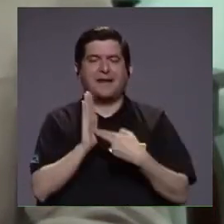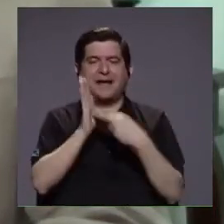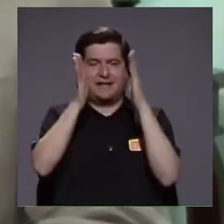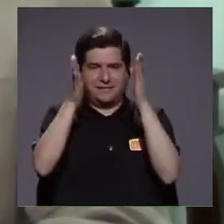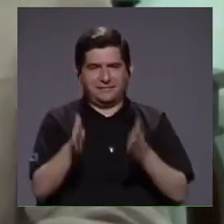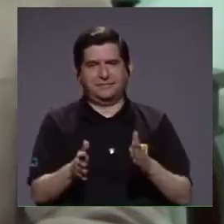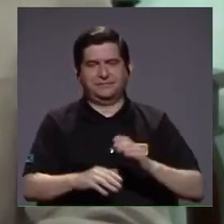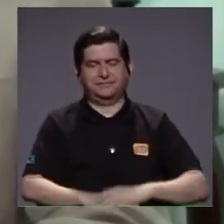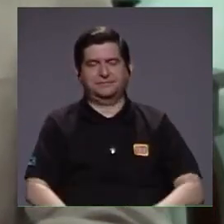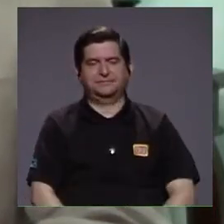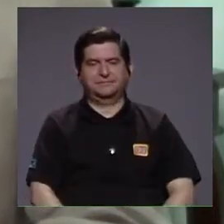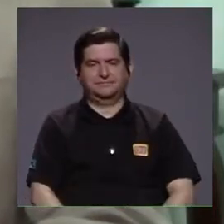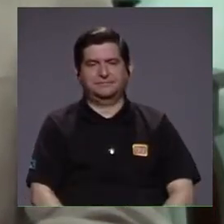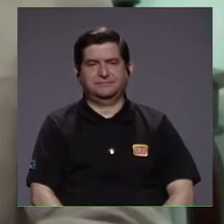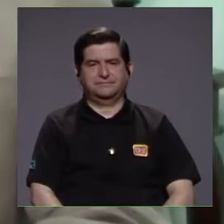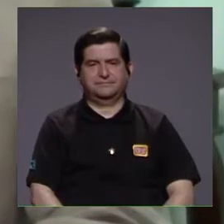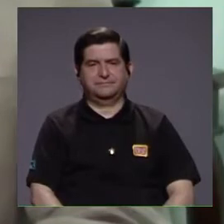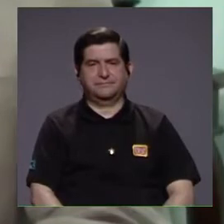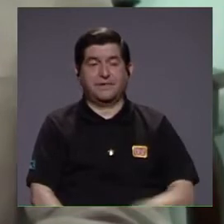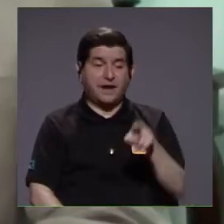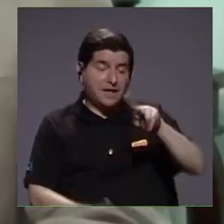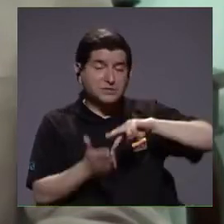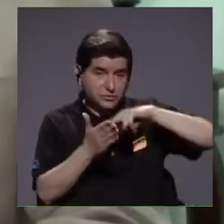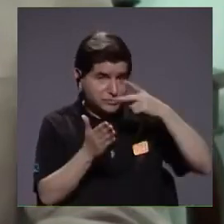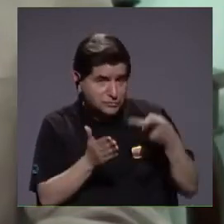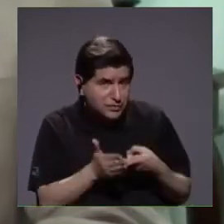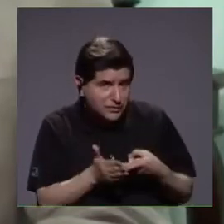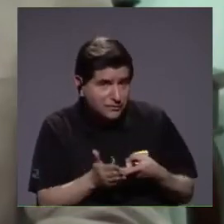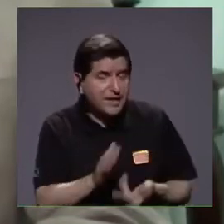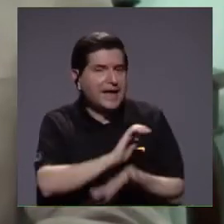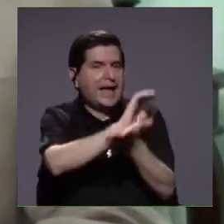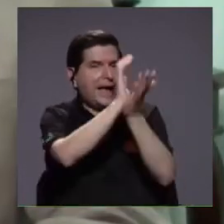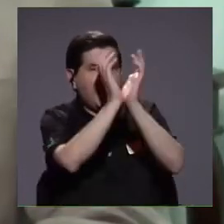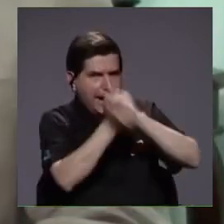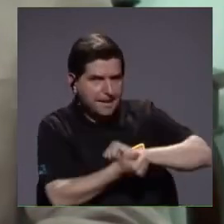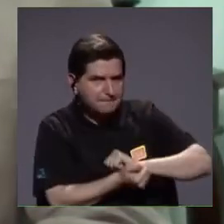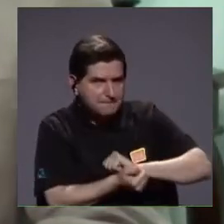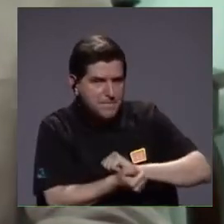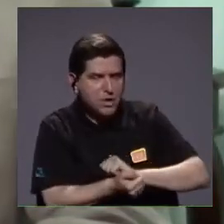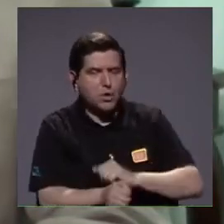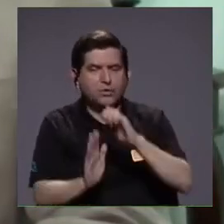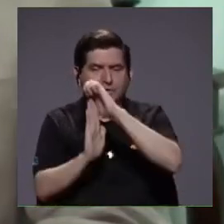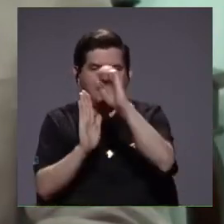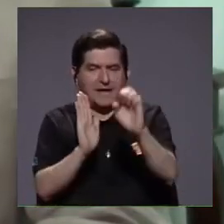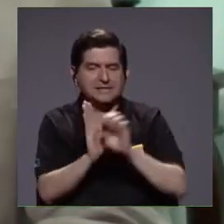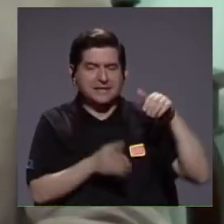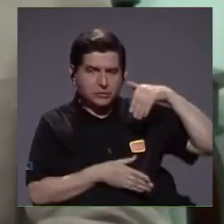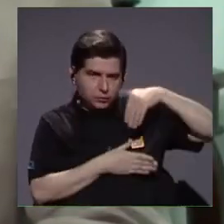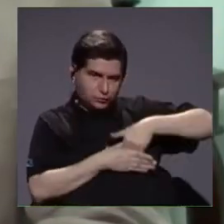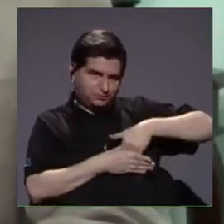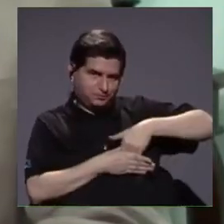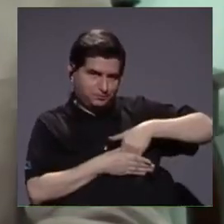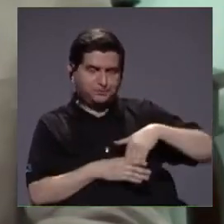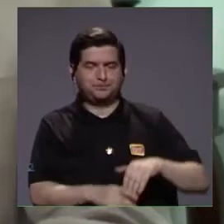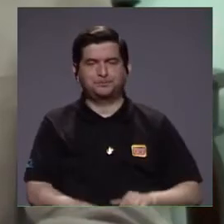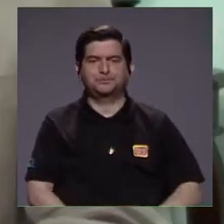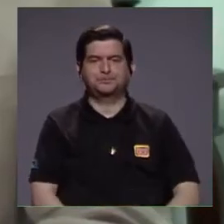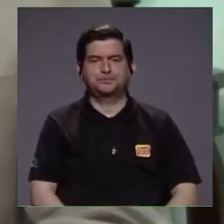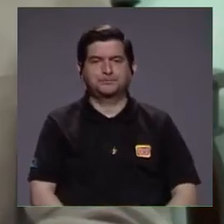Colegiada Representativa, porque esto representaría un cambio en el estatuto